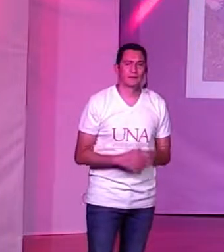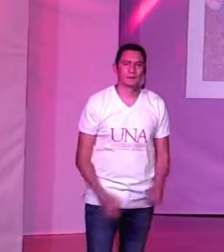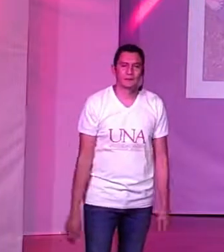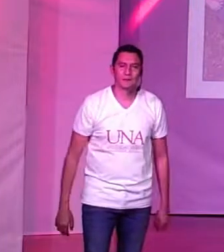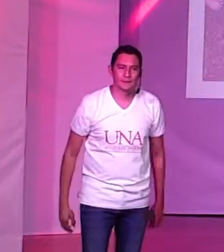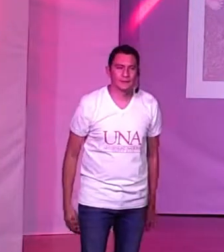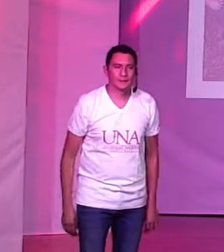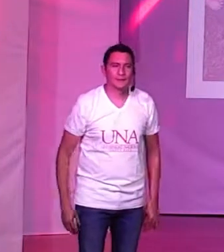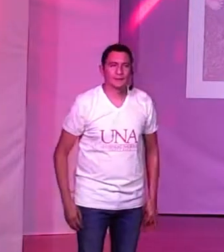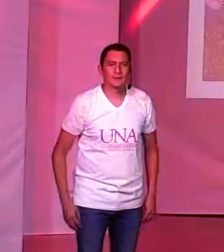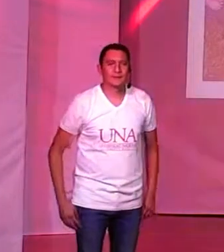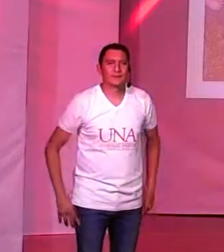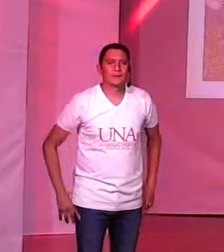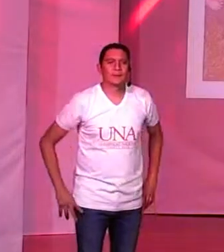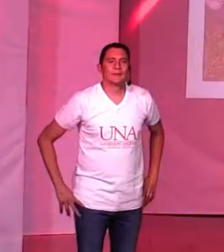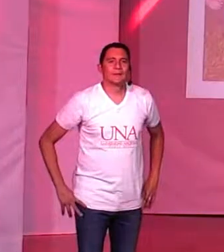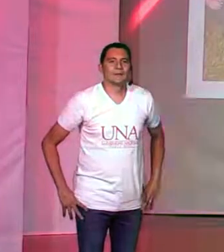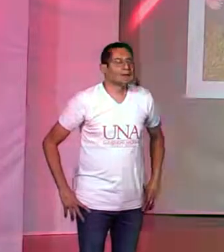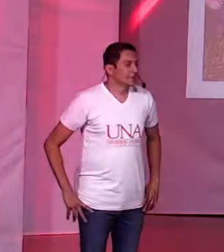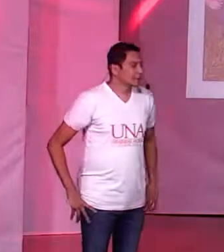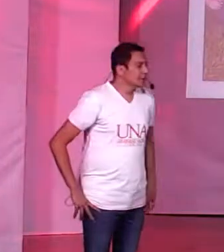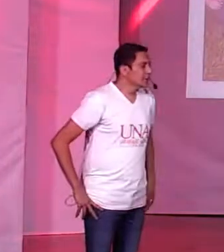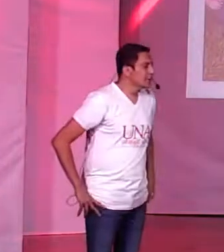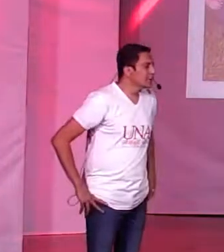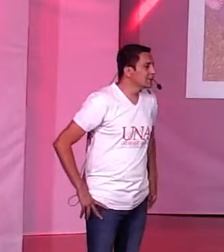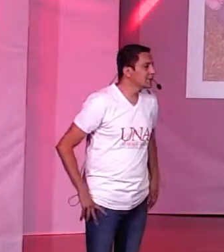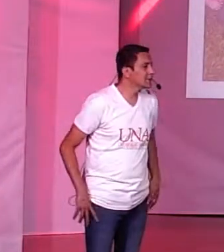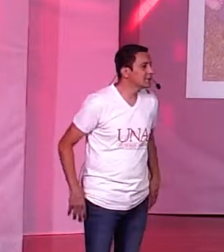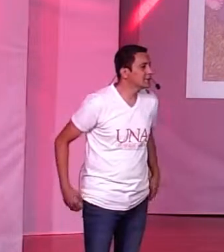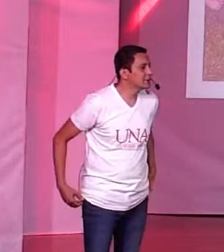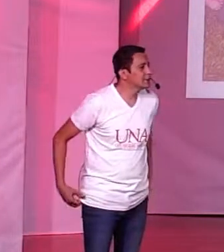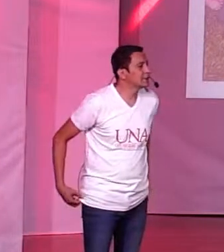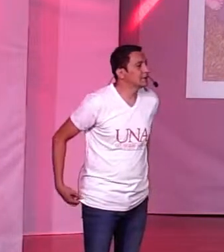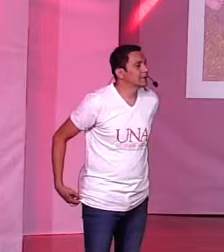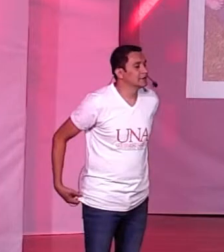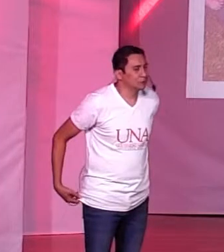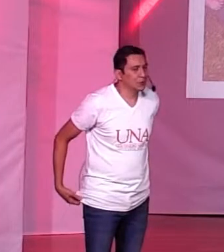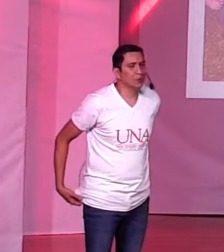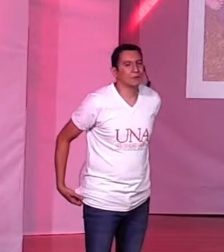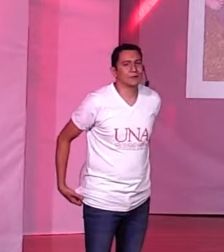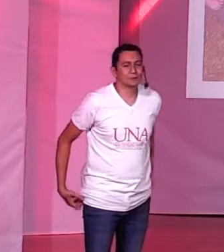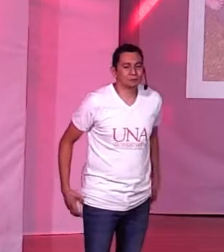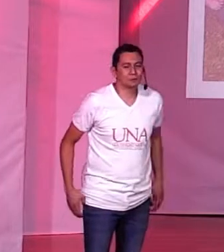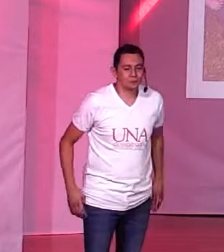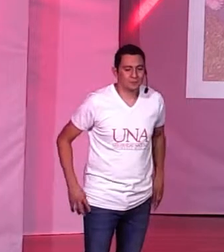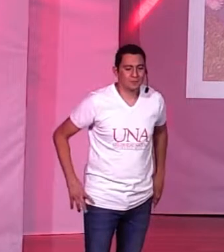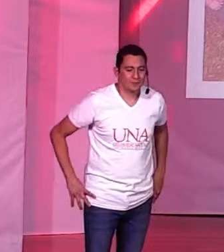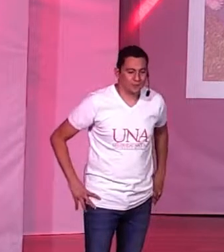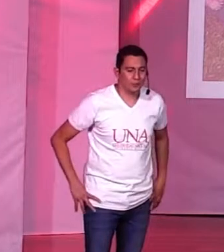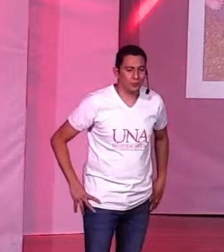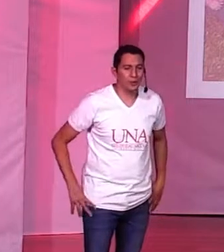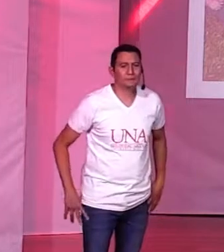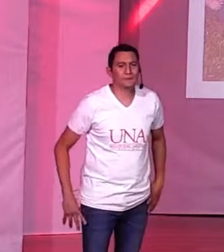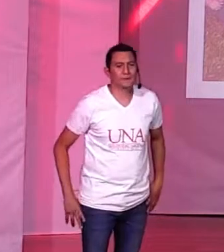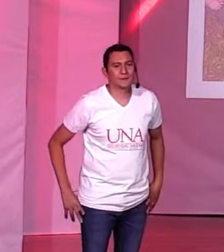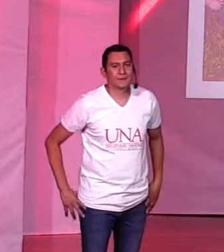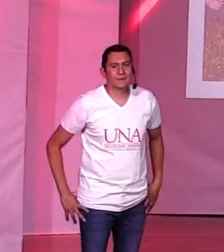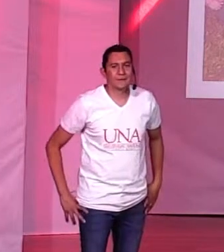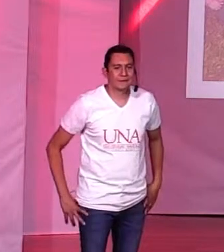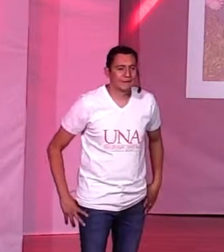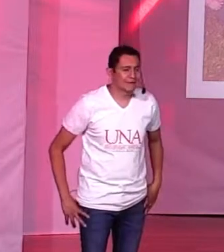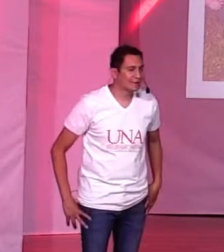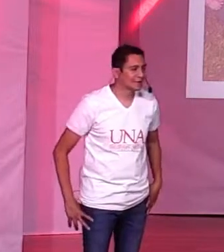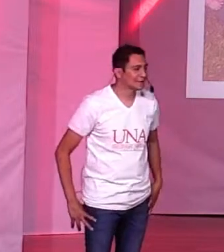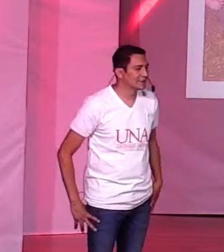Y tenemos una herramienta súper valiosa que se llama Una Conexión Mental en Facebook e Instagram. Ahí van a